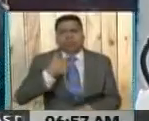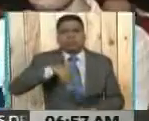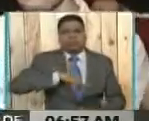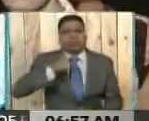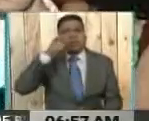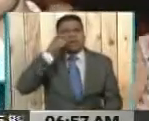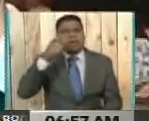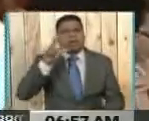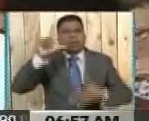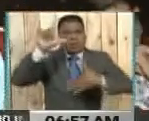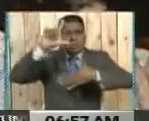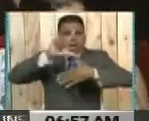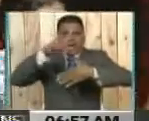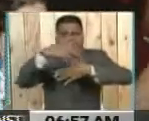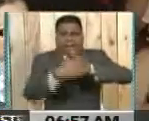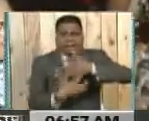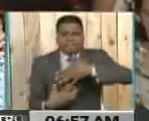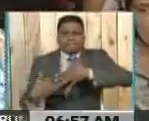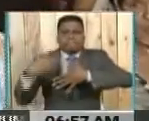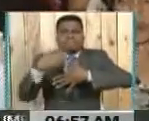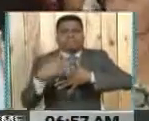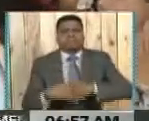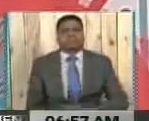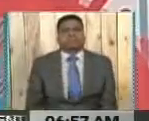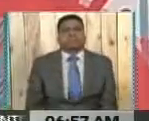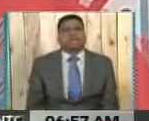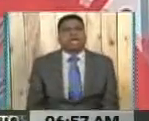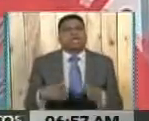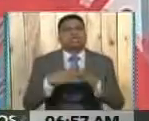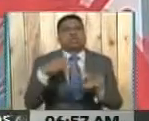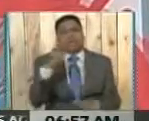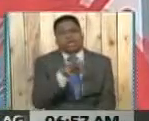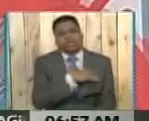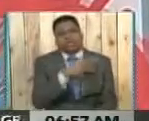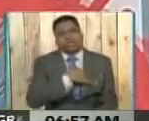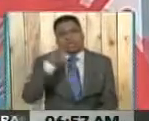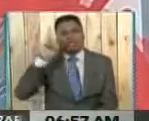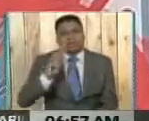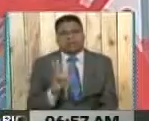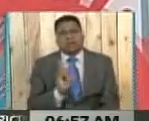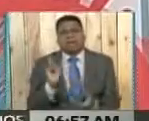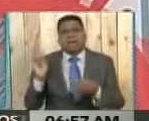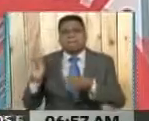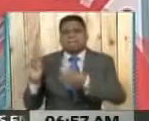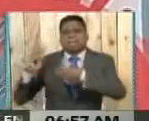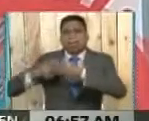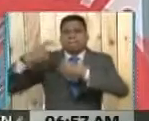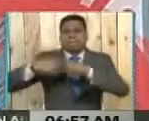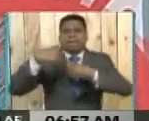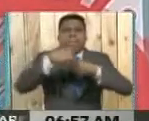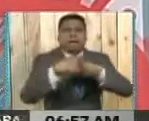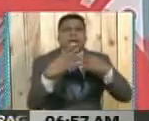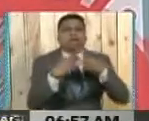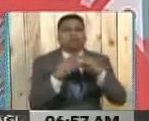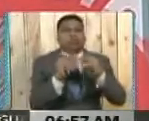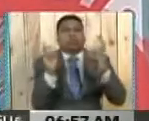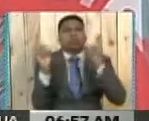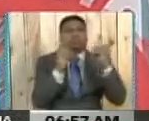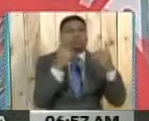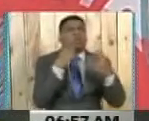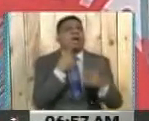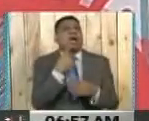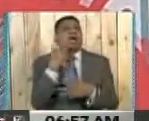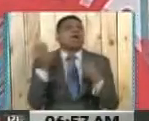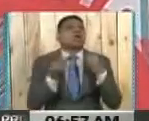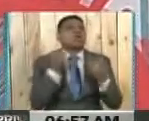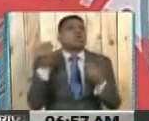América, desde América Latina. Toda la sociedad venezolana, bueno, para que se incorporen a los debates acerca de, bueno, cuál es nuestra